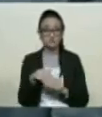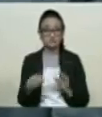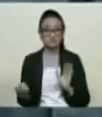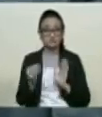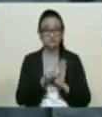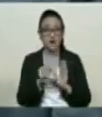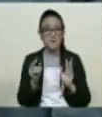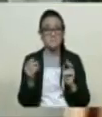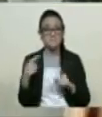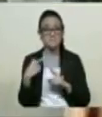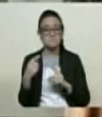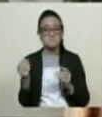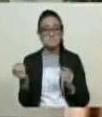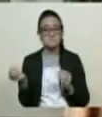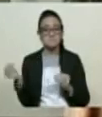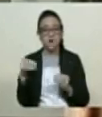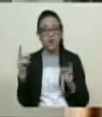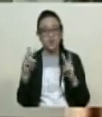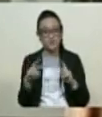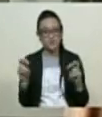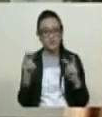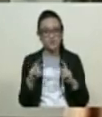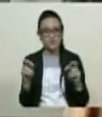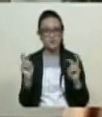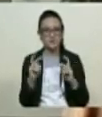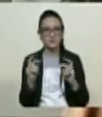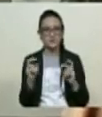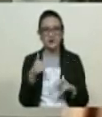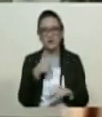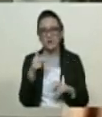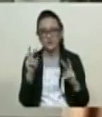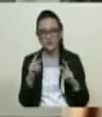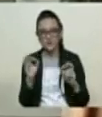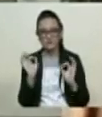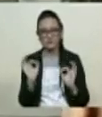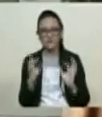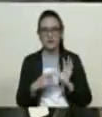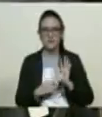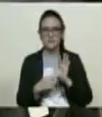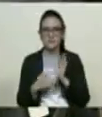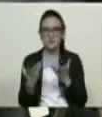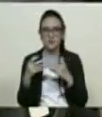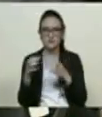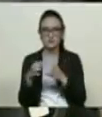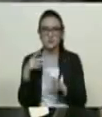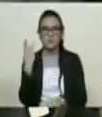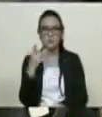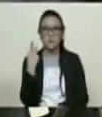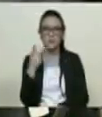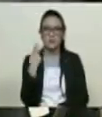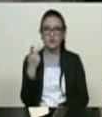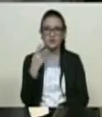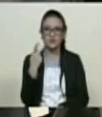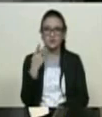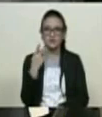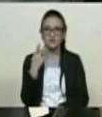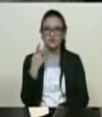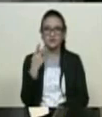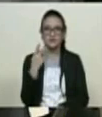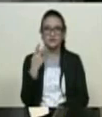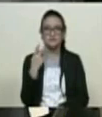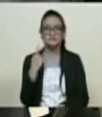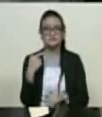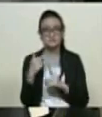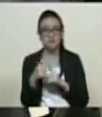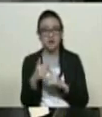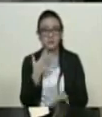nuevas auditorías, aseguramos la presencia en cada auditoría de los representantes de las organizaciones políticas. Hemos